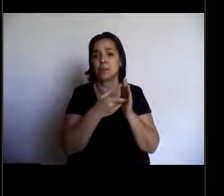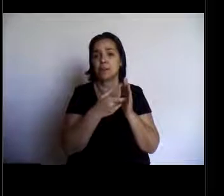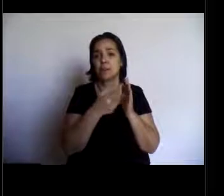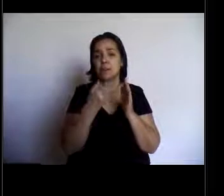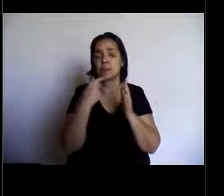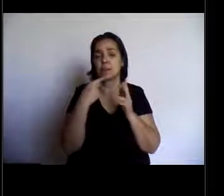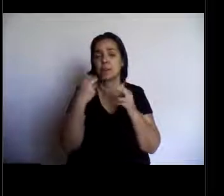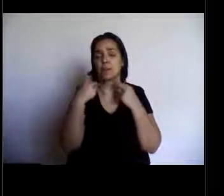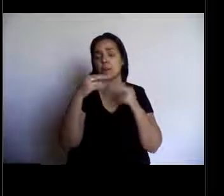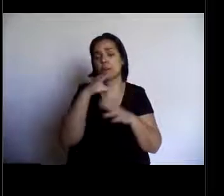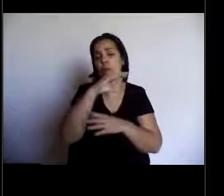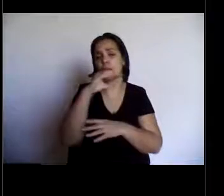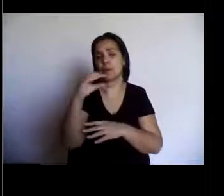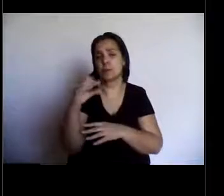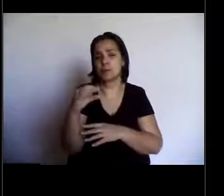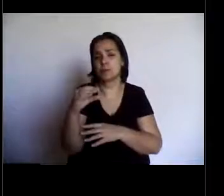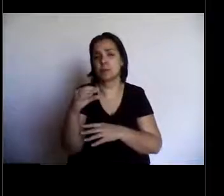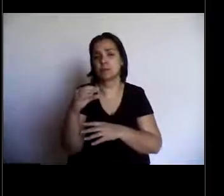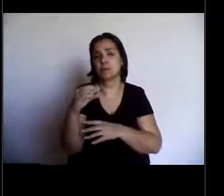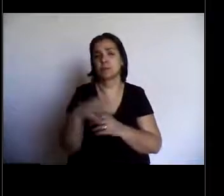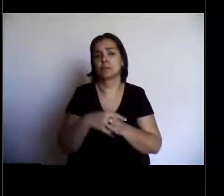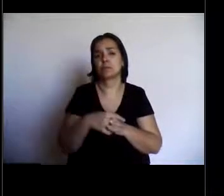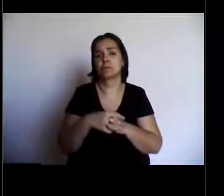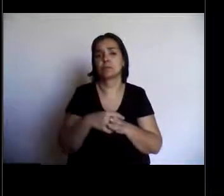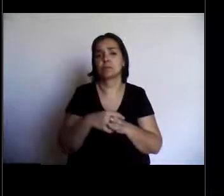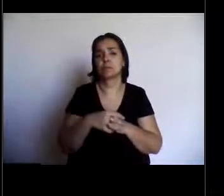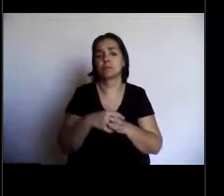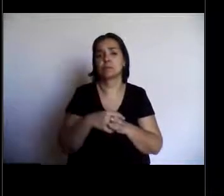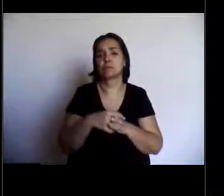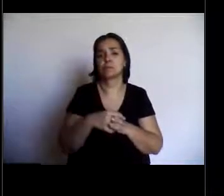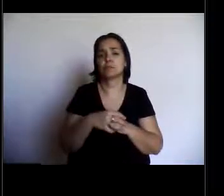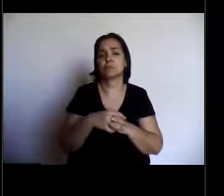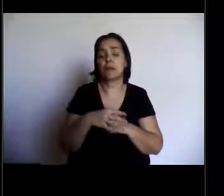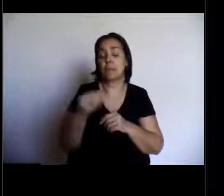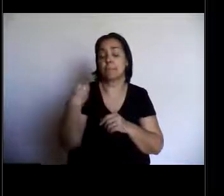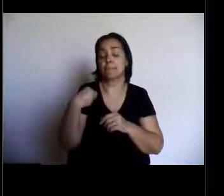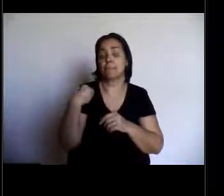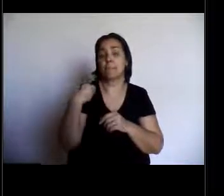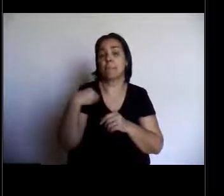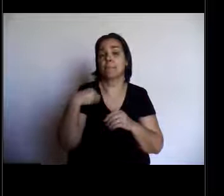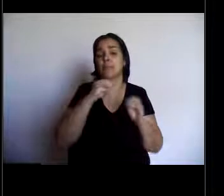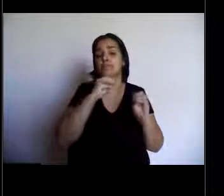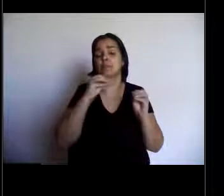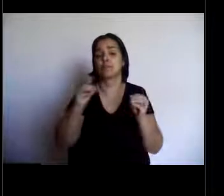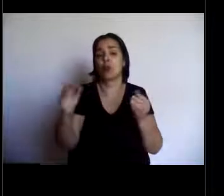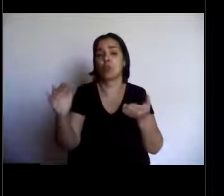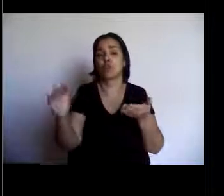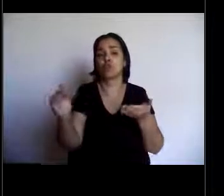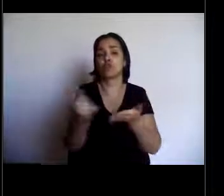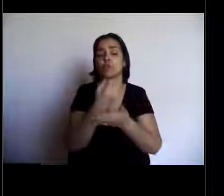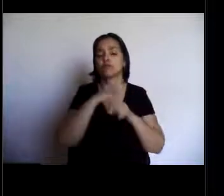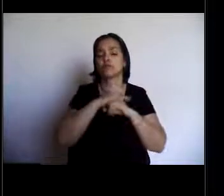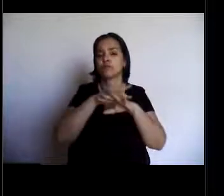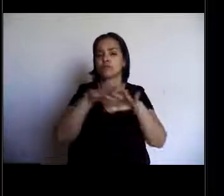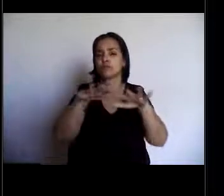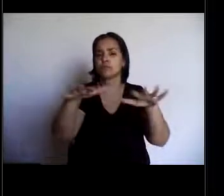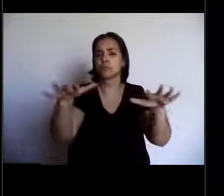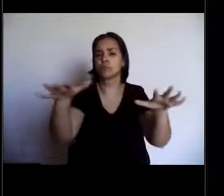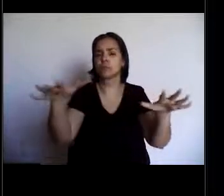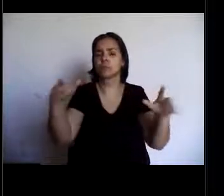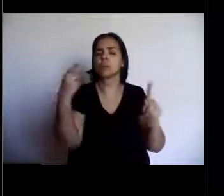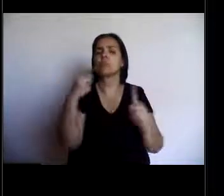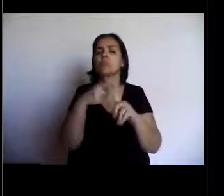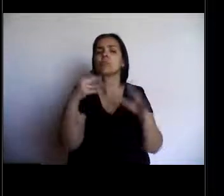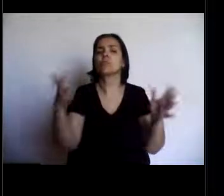Cáceres, pues están posibilitando que esa formación llegue a todo el territorio. Porque la clave está en que todo el